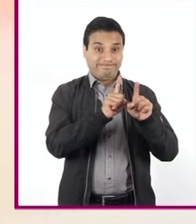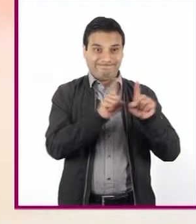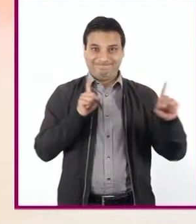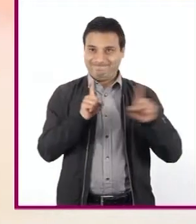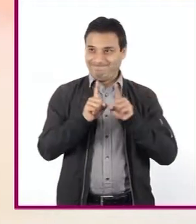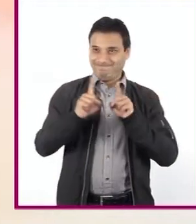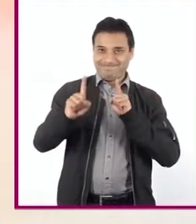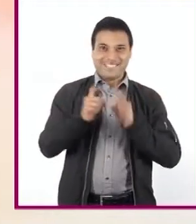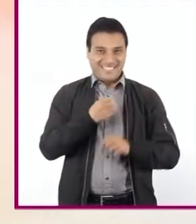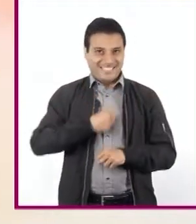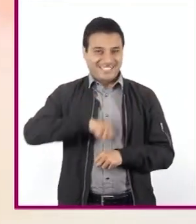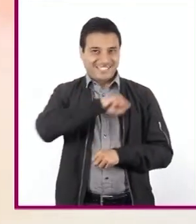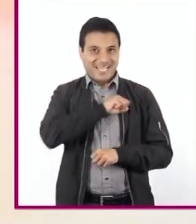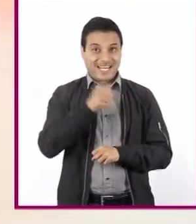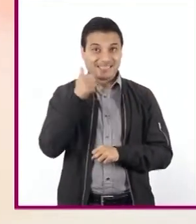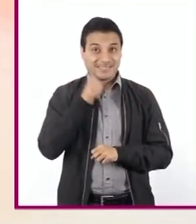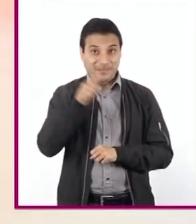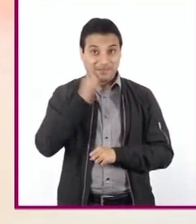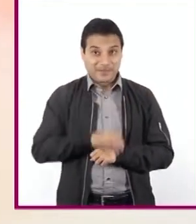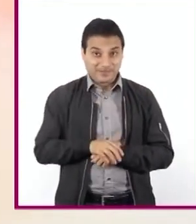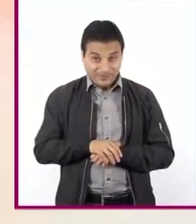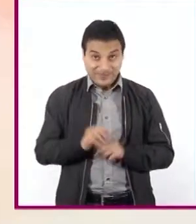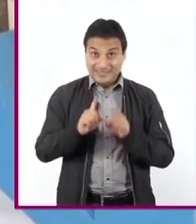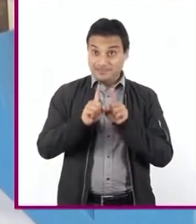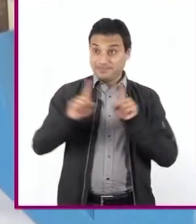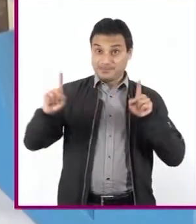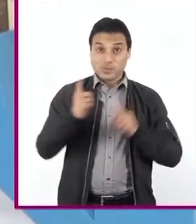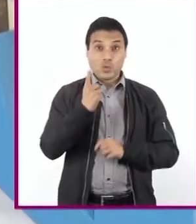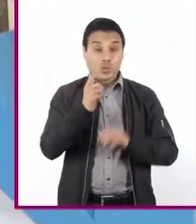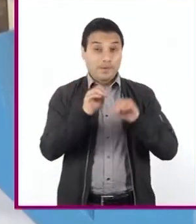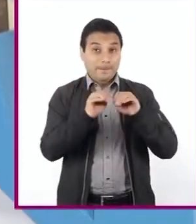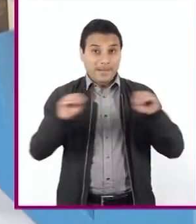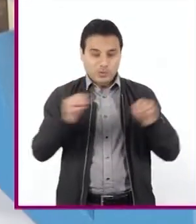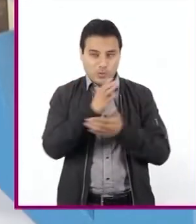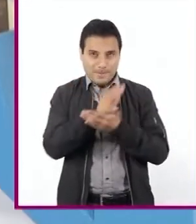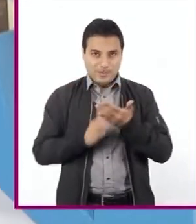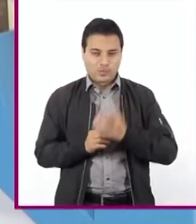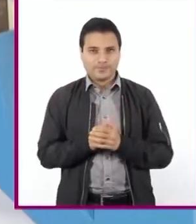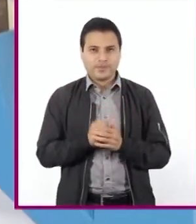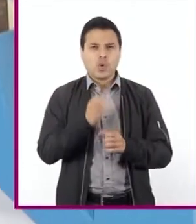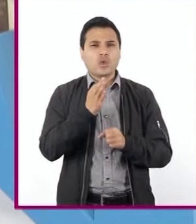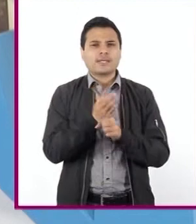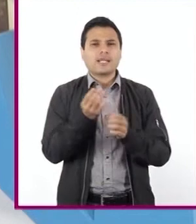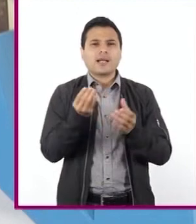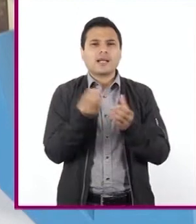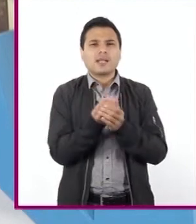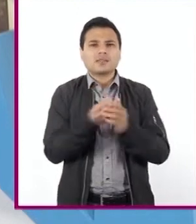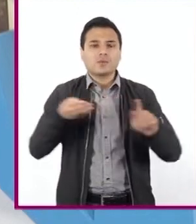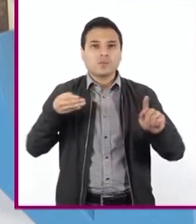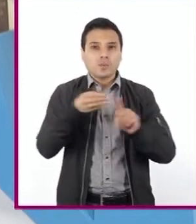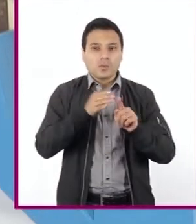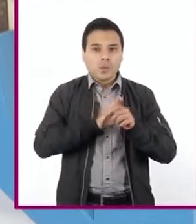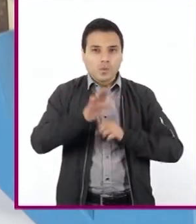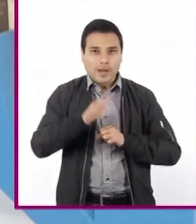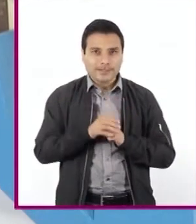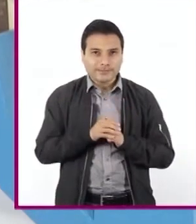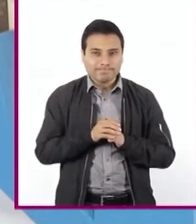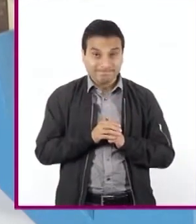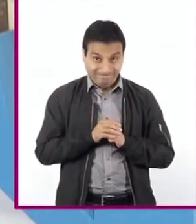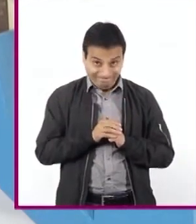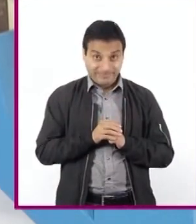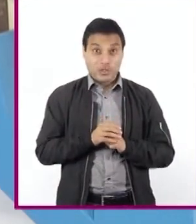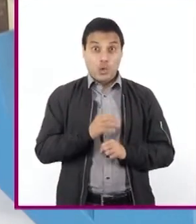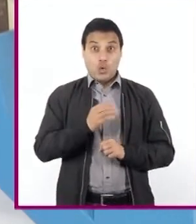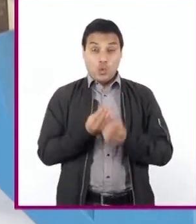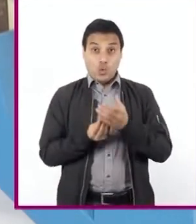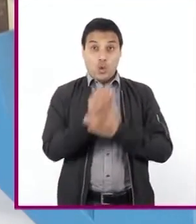aléjense 1,5 metros de las demás personas. El propósito de esta sesión es analizar la llegada de la plata de Nueva